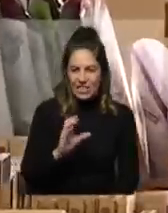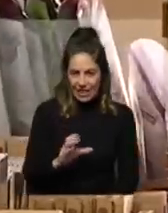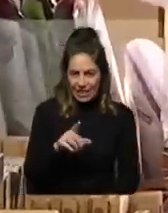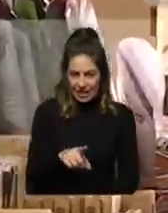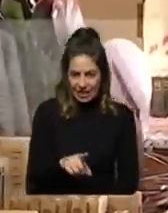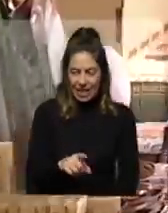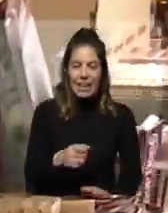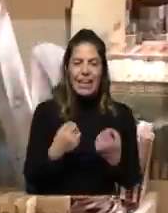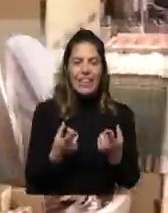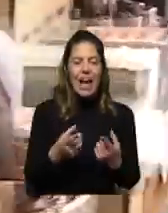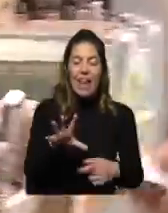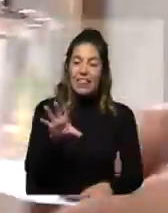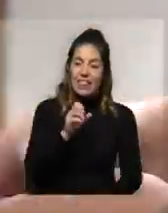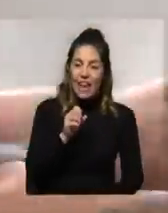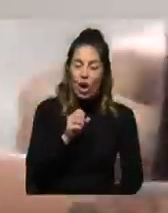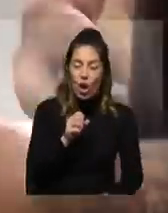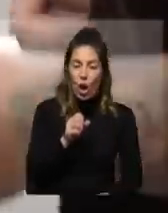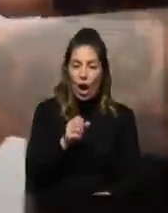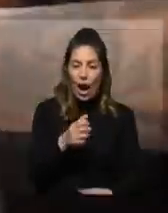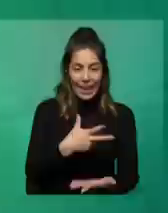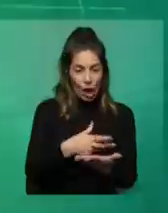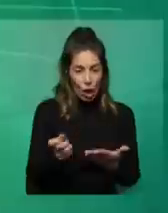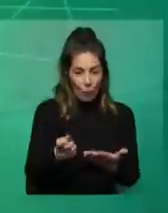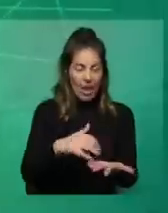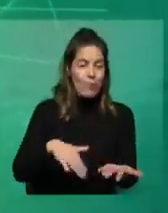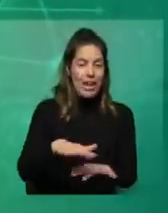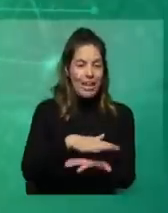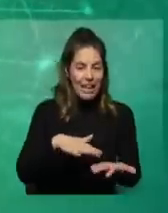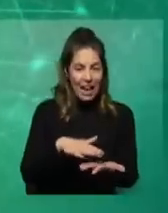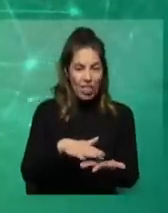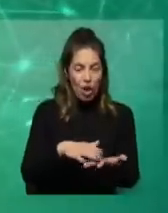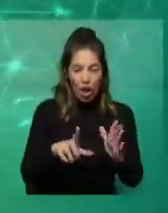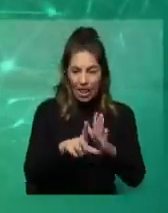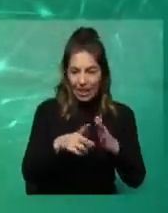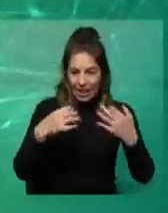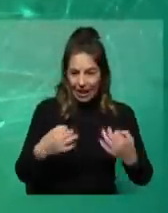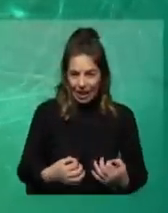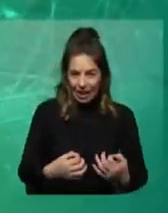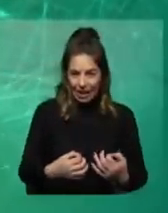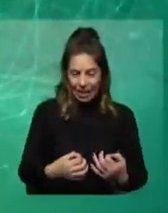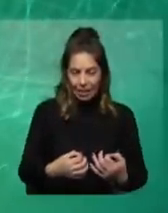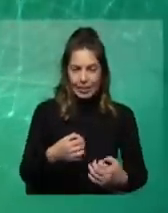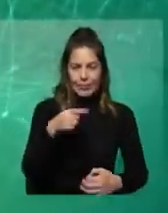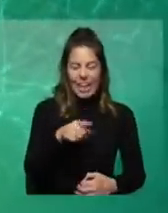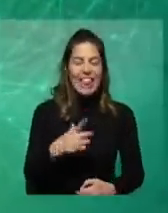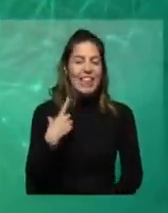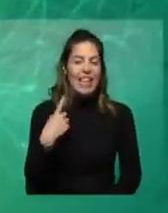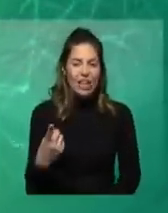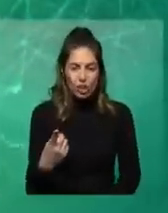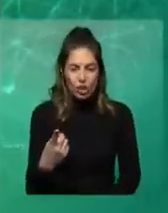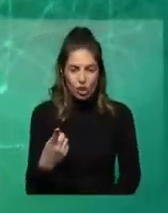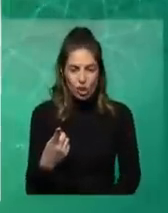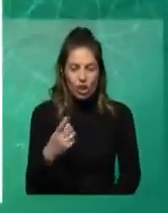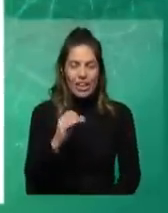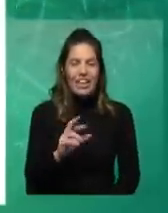que atrajo a consumidores de marihuana al mercado legal informó la diaria Juan Ignacio tastaz director ejecutivo